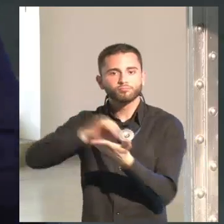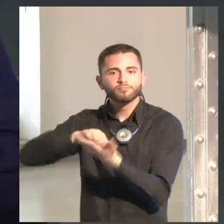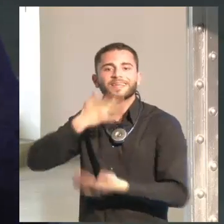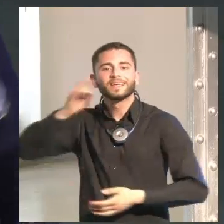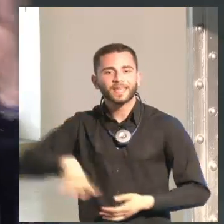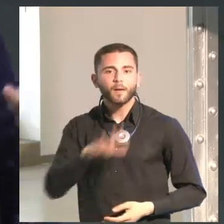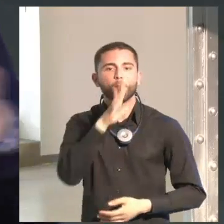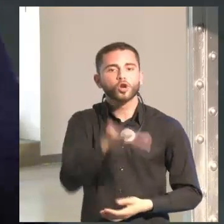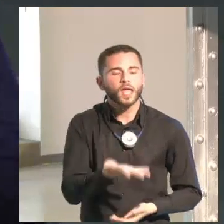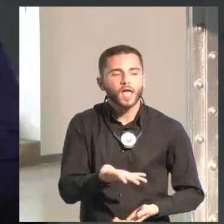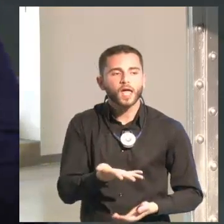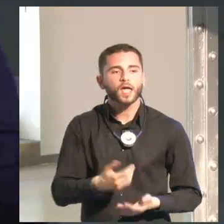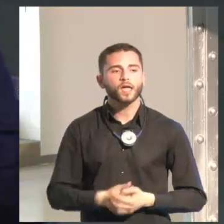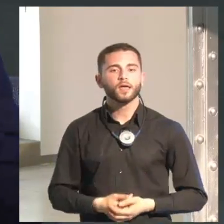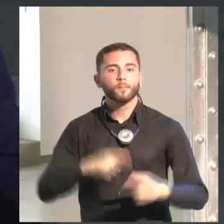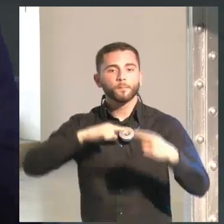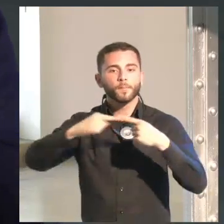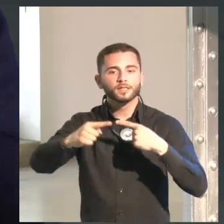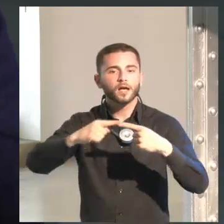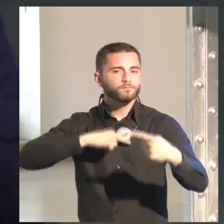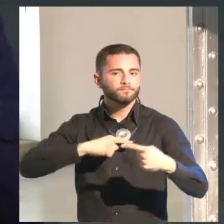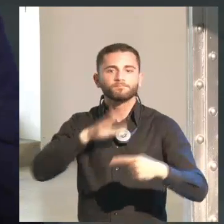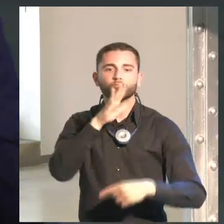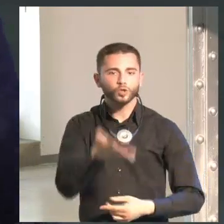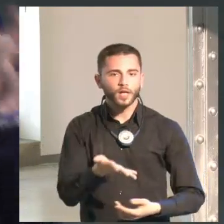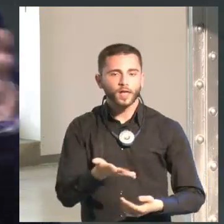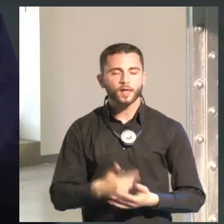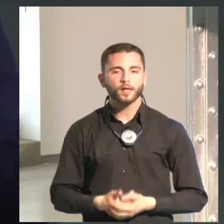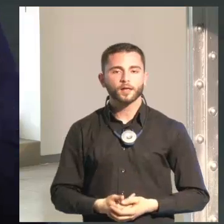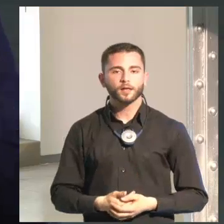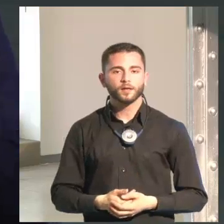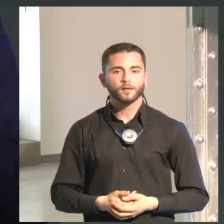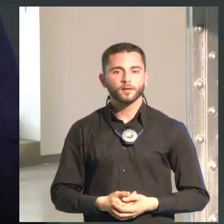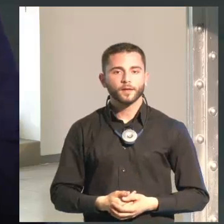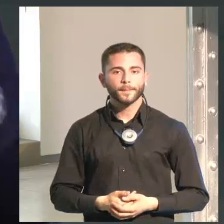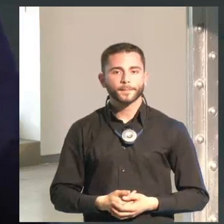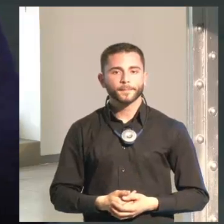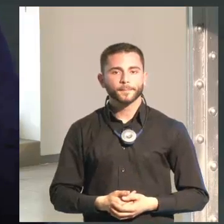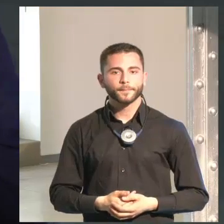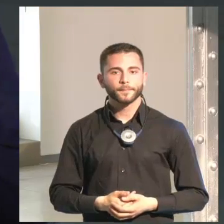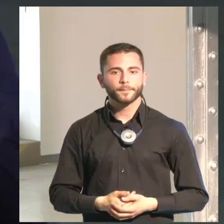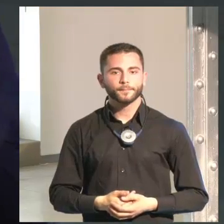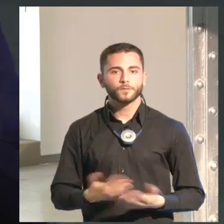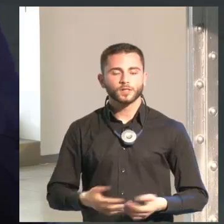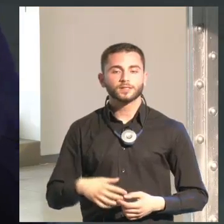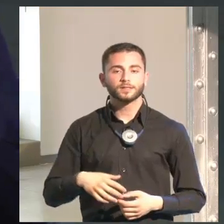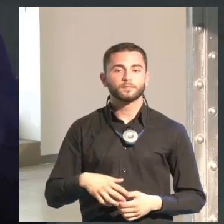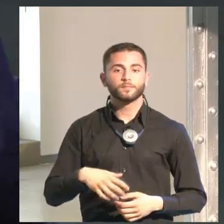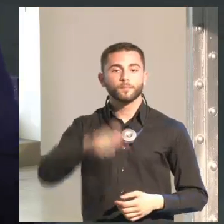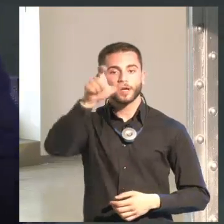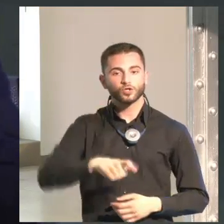se te da una publicidad, por qué se te manda un mensaje, por qué te llega determinada información. Entonces, saber quién utiliza tus datos y por